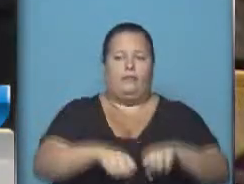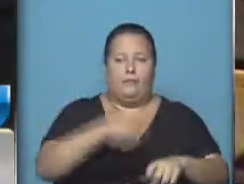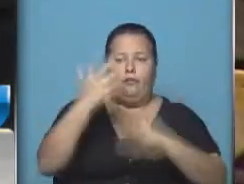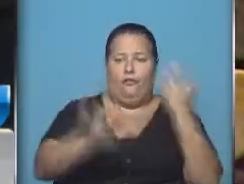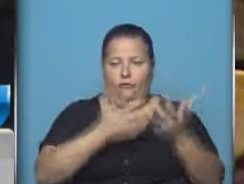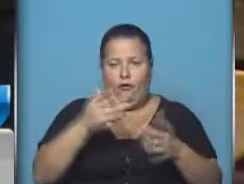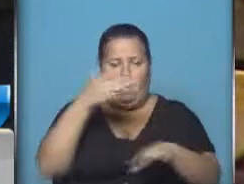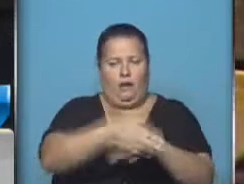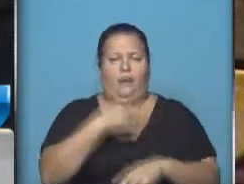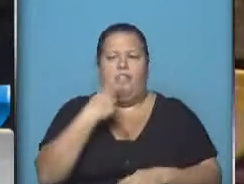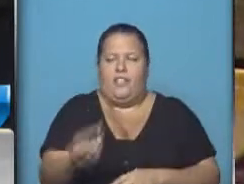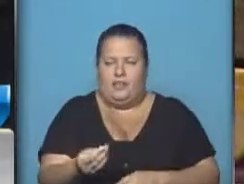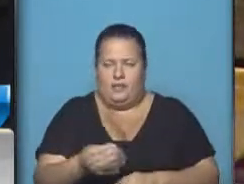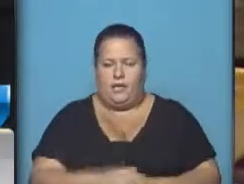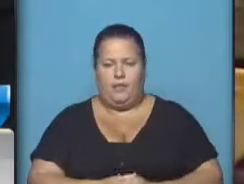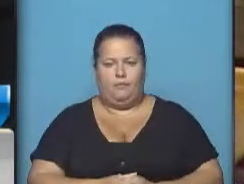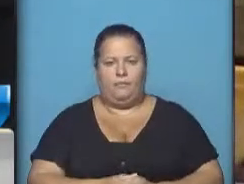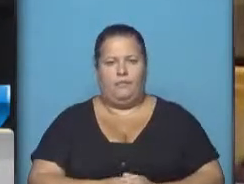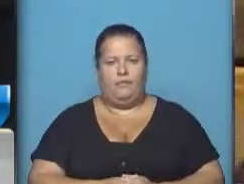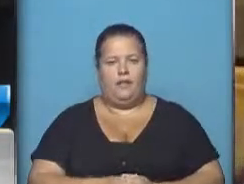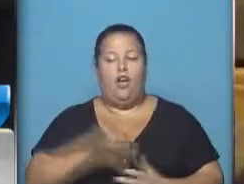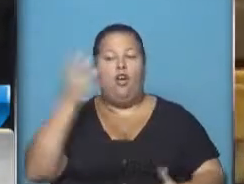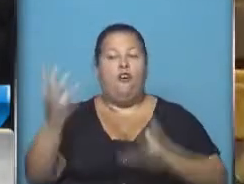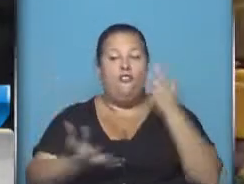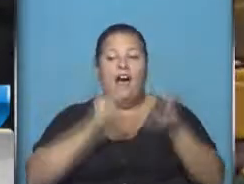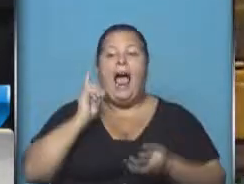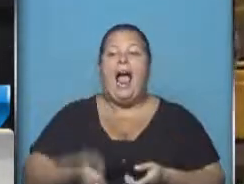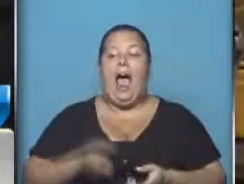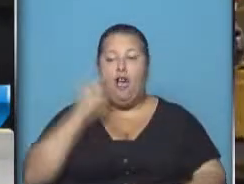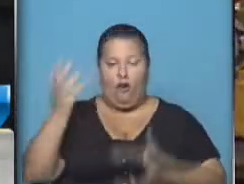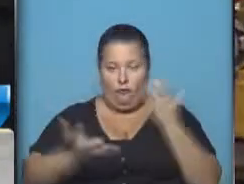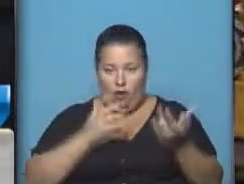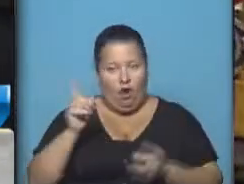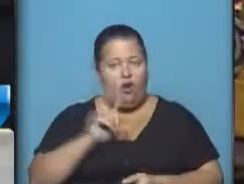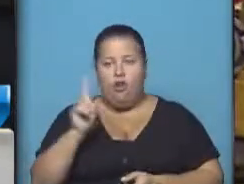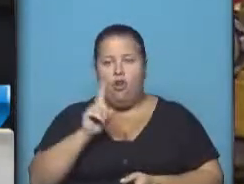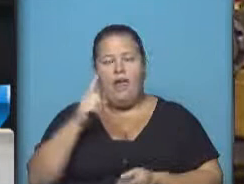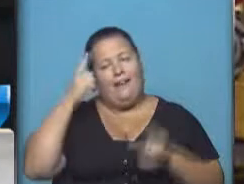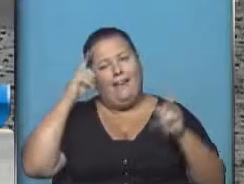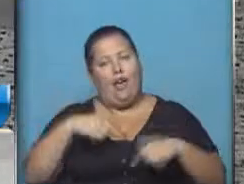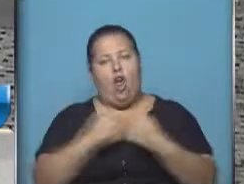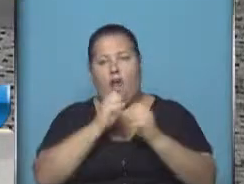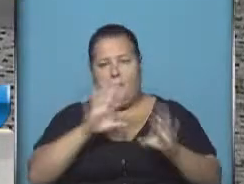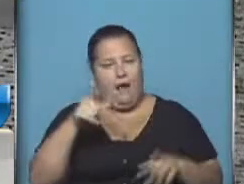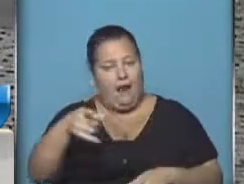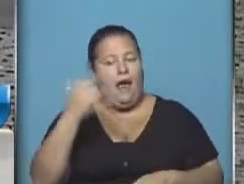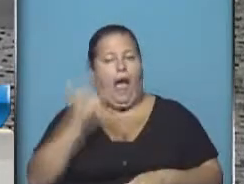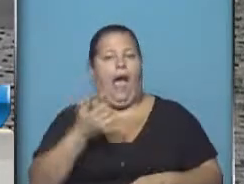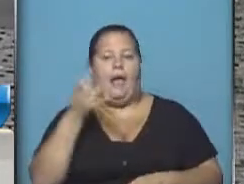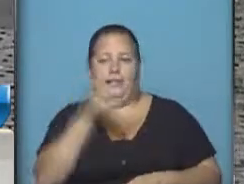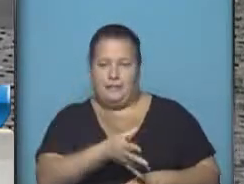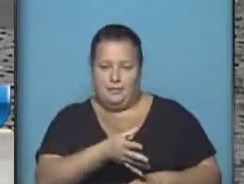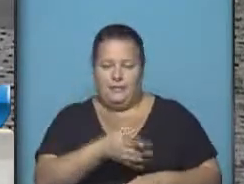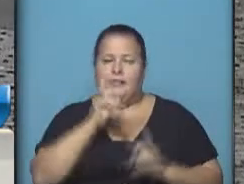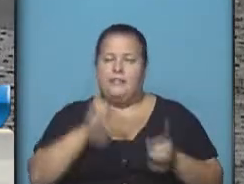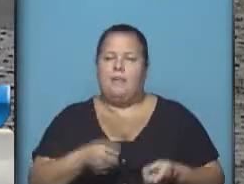están diciendo que el incendio, la causa del incendio no fue negligencia del control, que había un mantenedor y